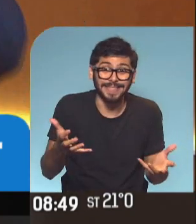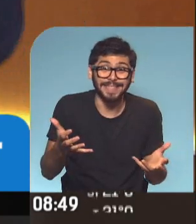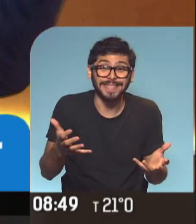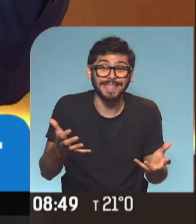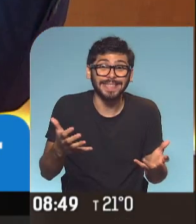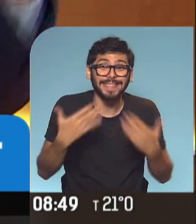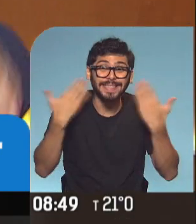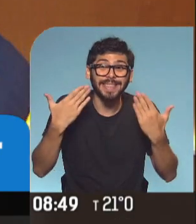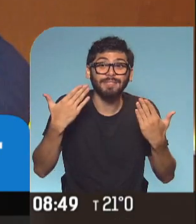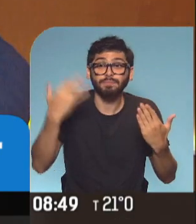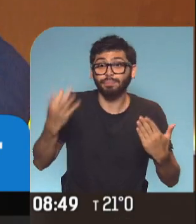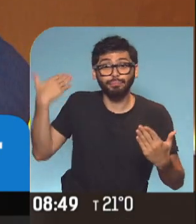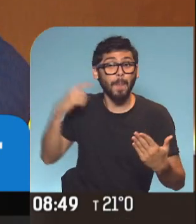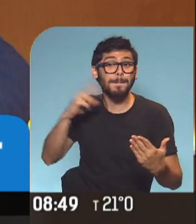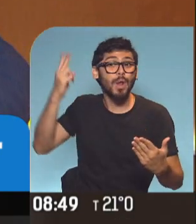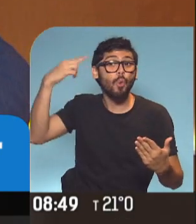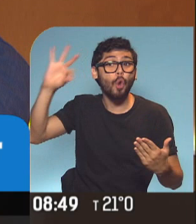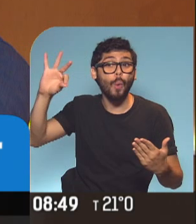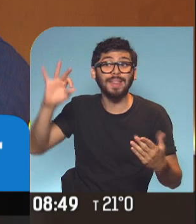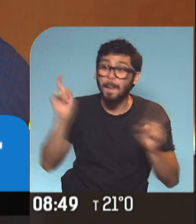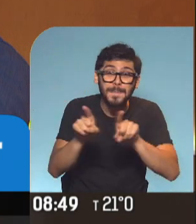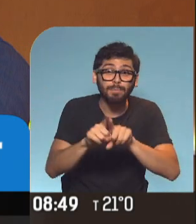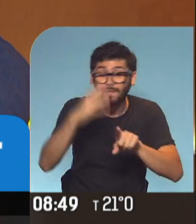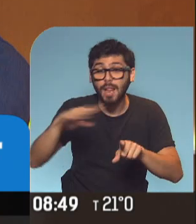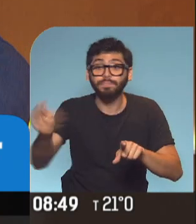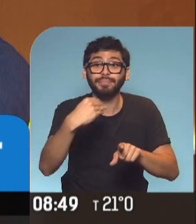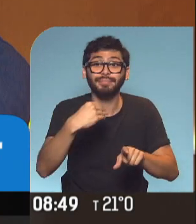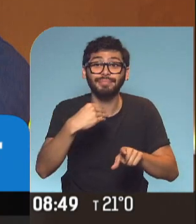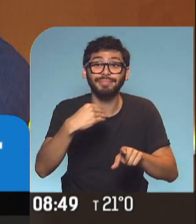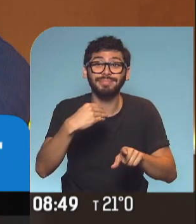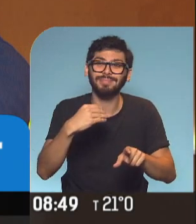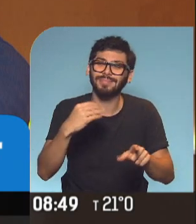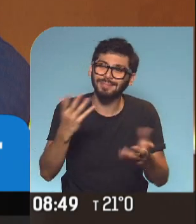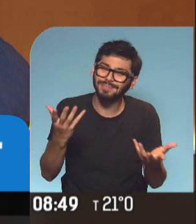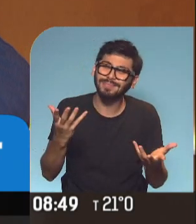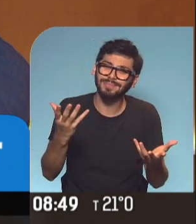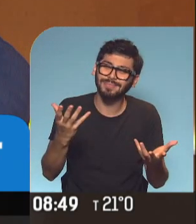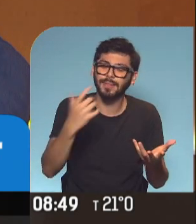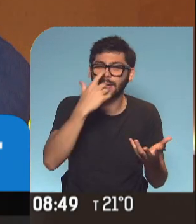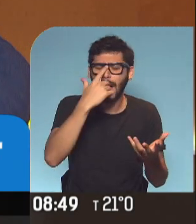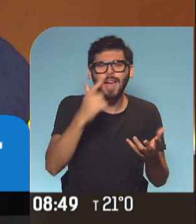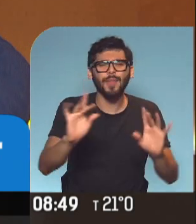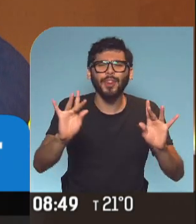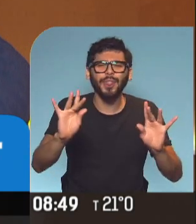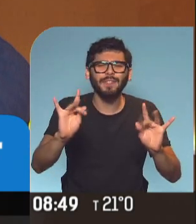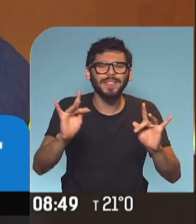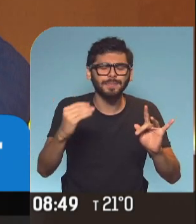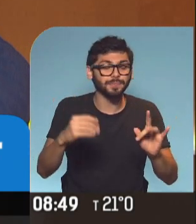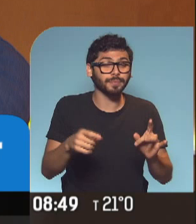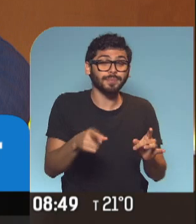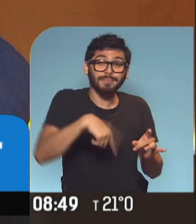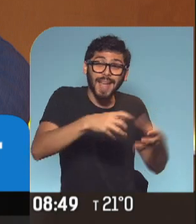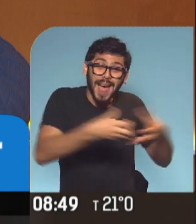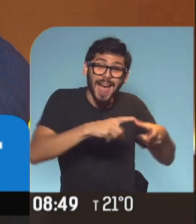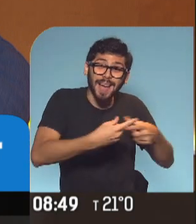eso pasó todo lo contrario no hay algo ahí que es bastante complejo que es la vocación de ellos me parece a mí